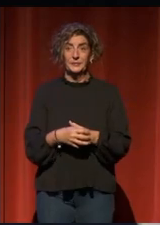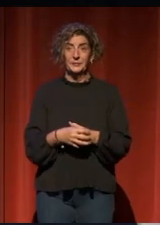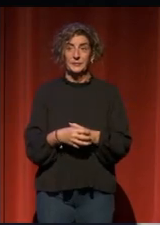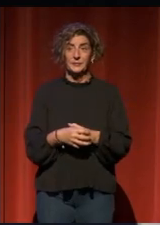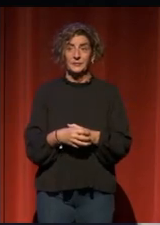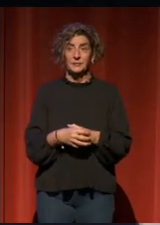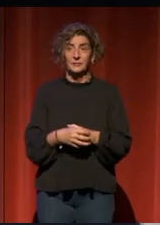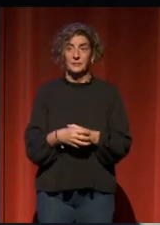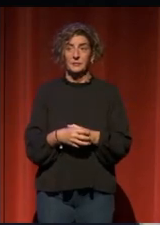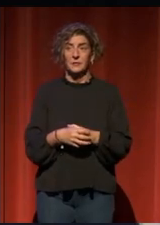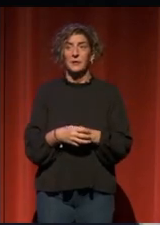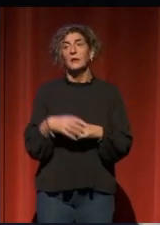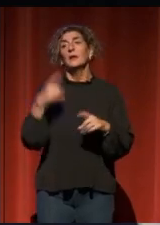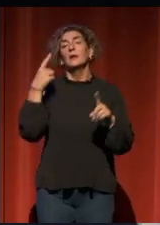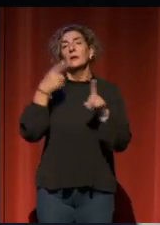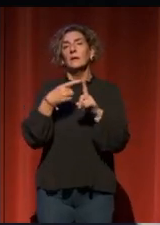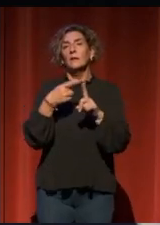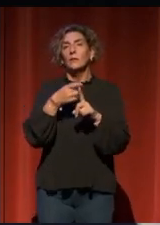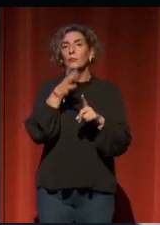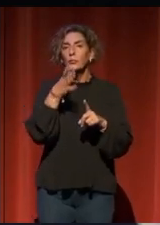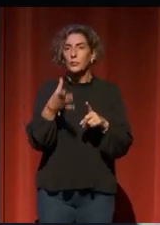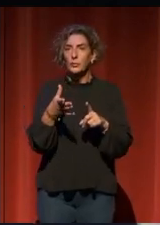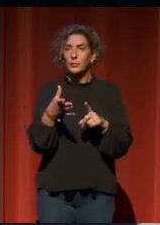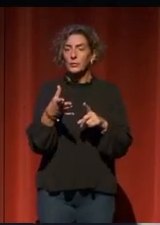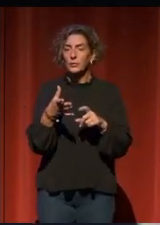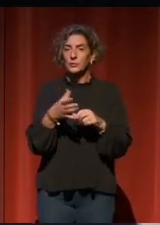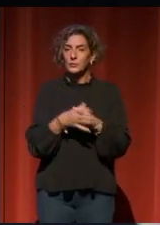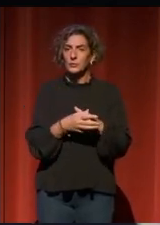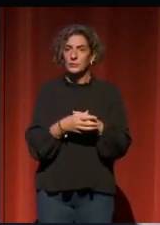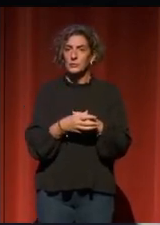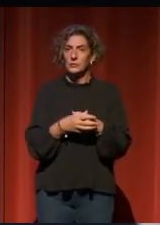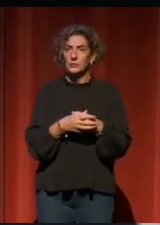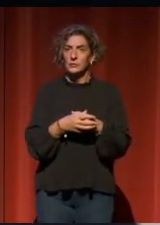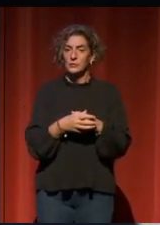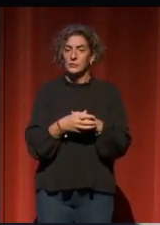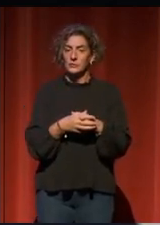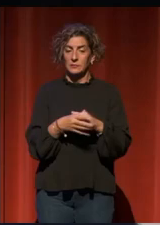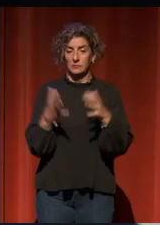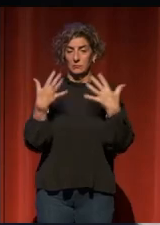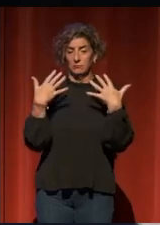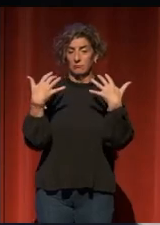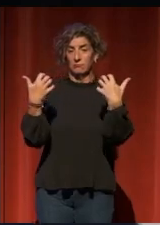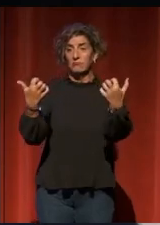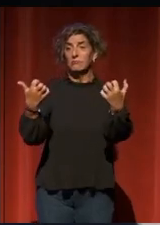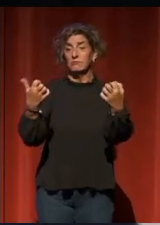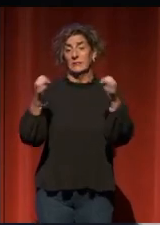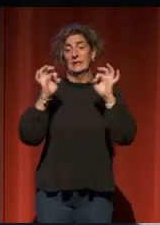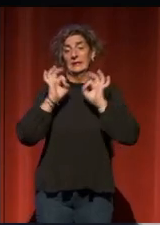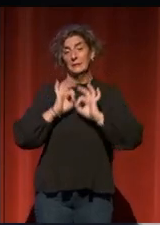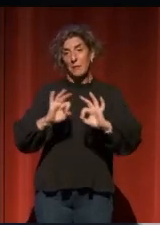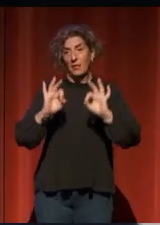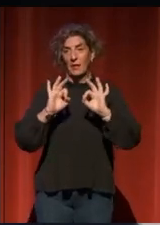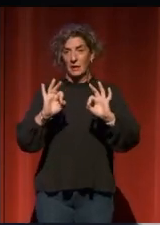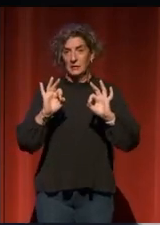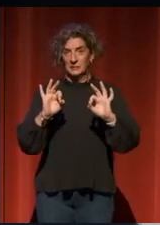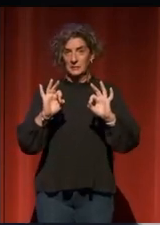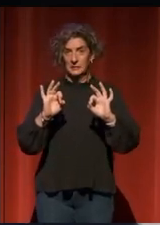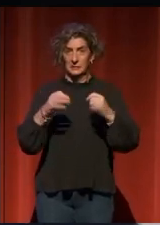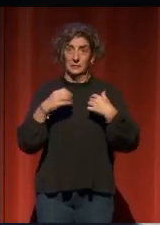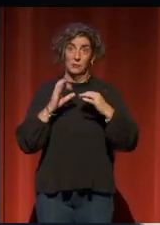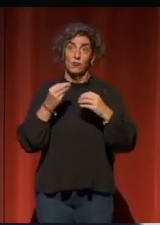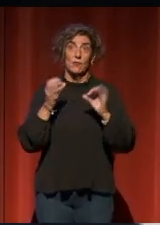sobre todo por tratarse de unos asistentes tan especiales para